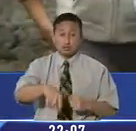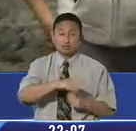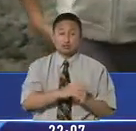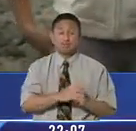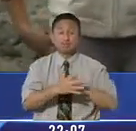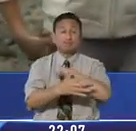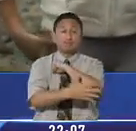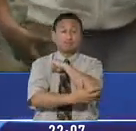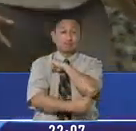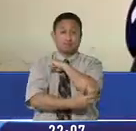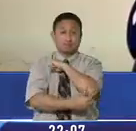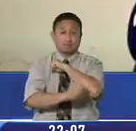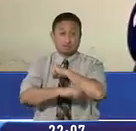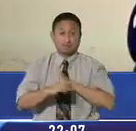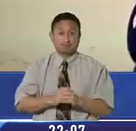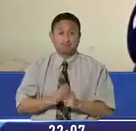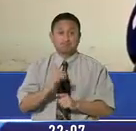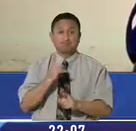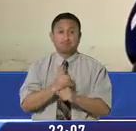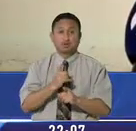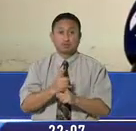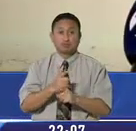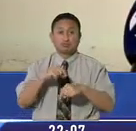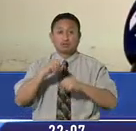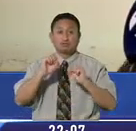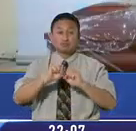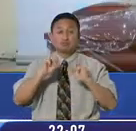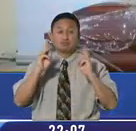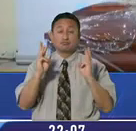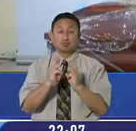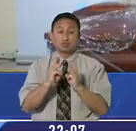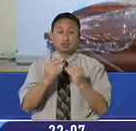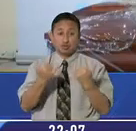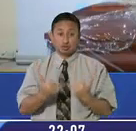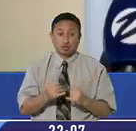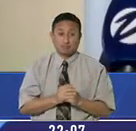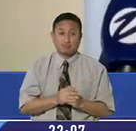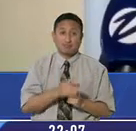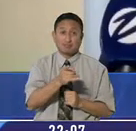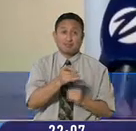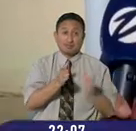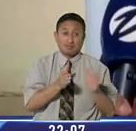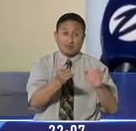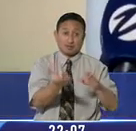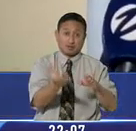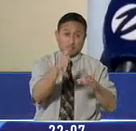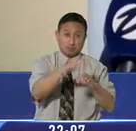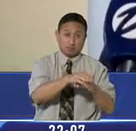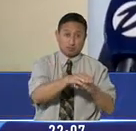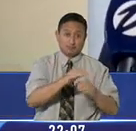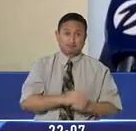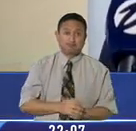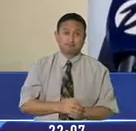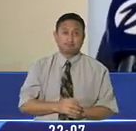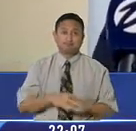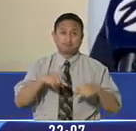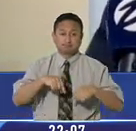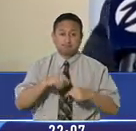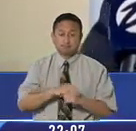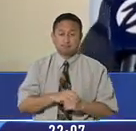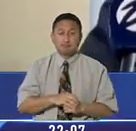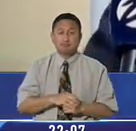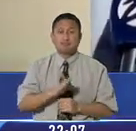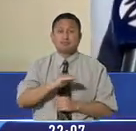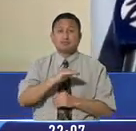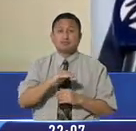recursos económicos. Es por eso que por parte del MIES se entregaron ataúdes. Se está dando cobertura de la totalidad de